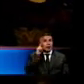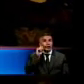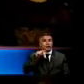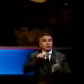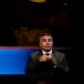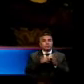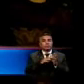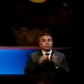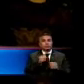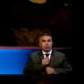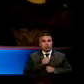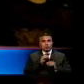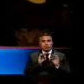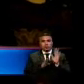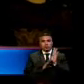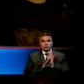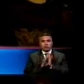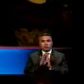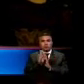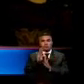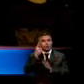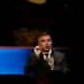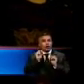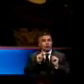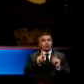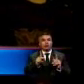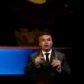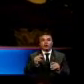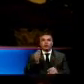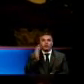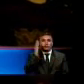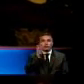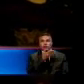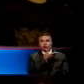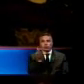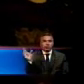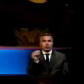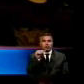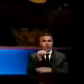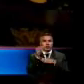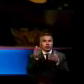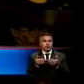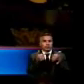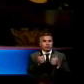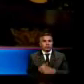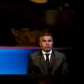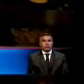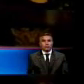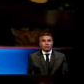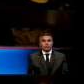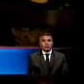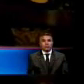construir un patrimonio que genere oportunidades para todos los ecuatorianos.